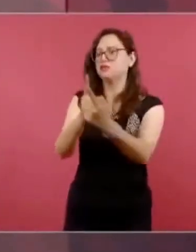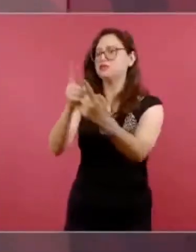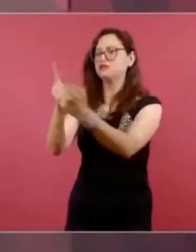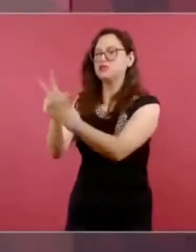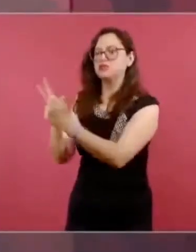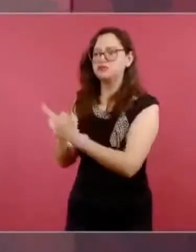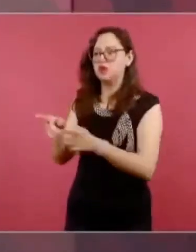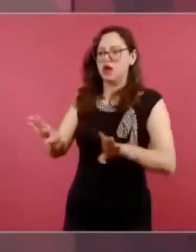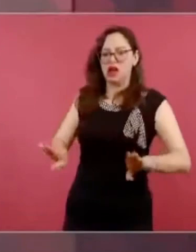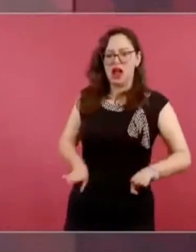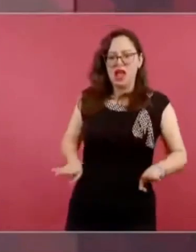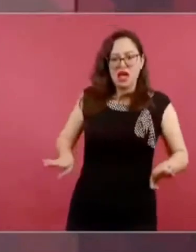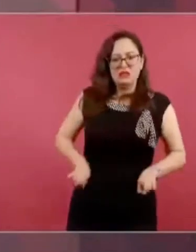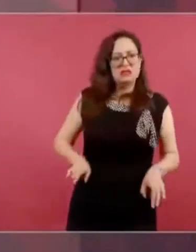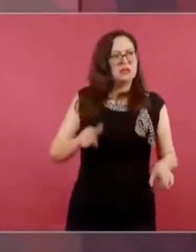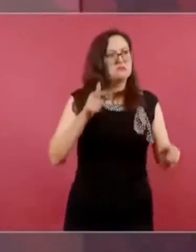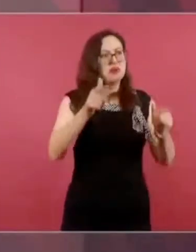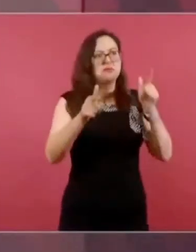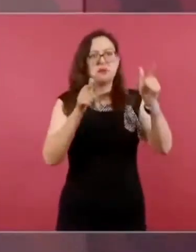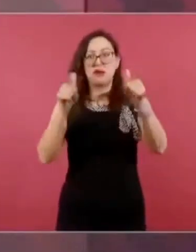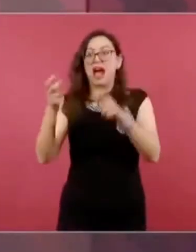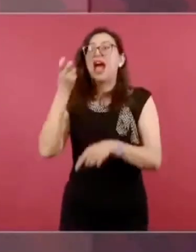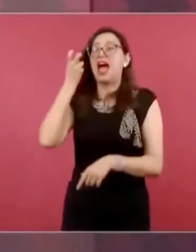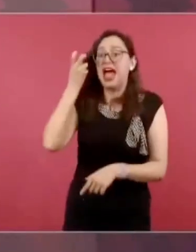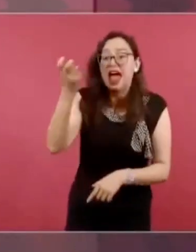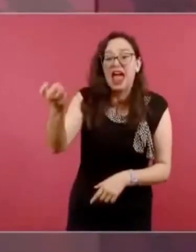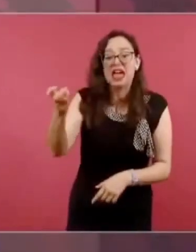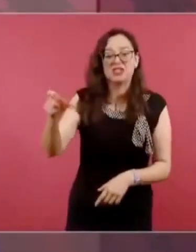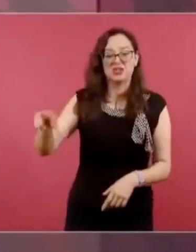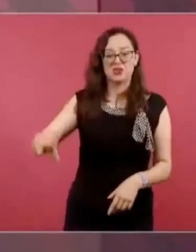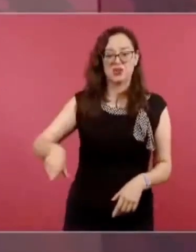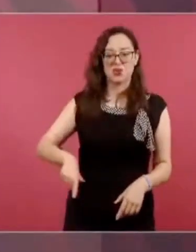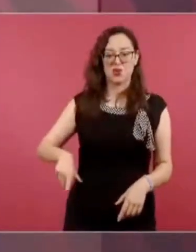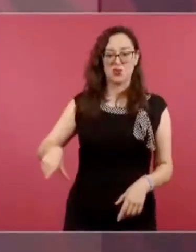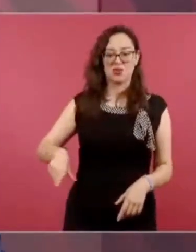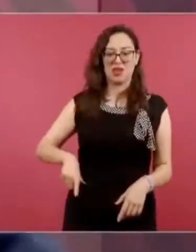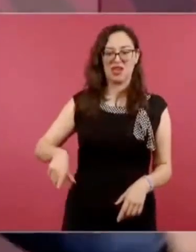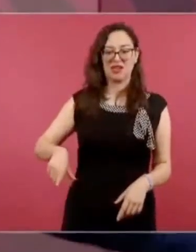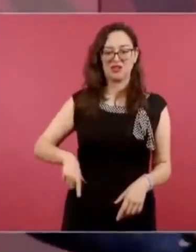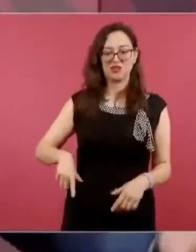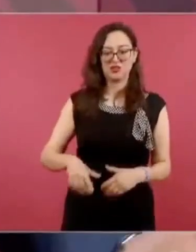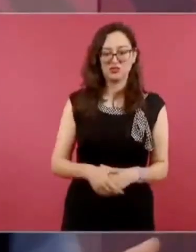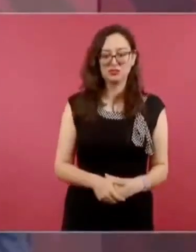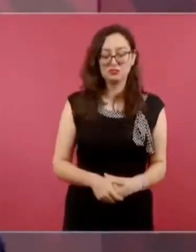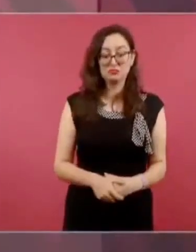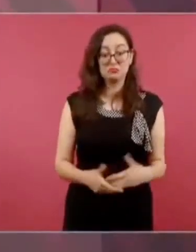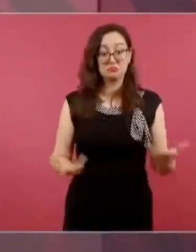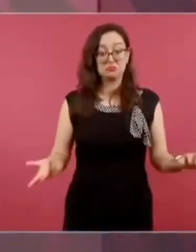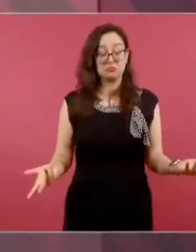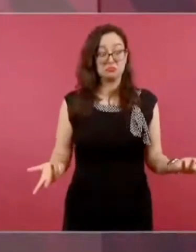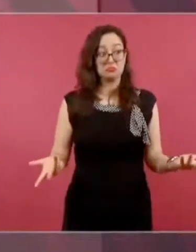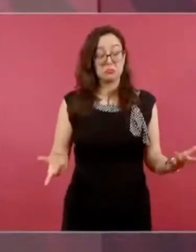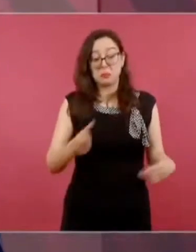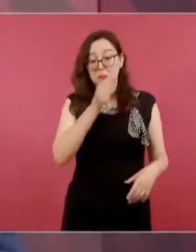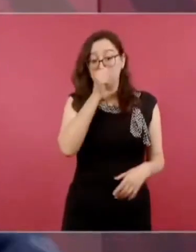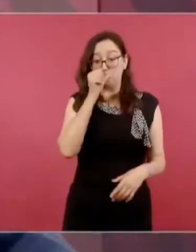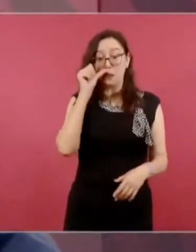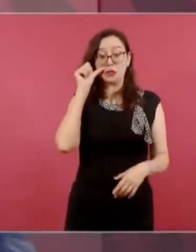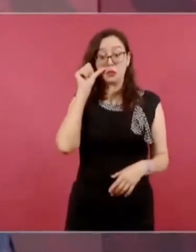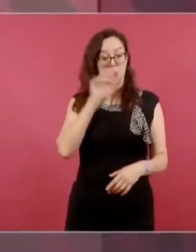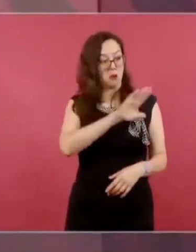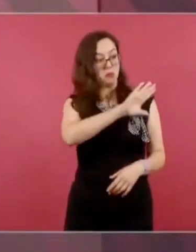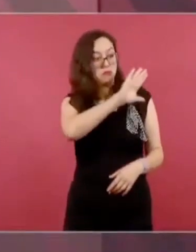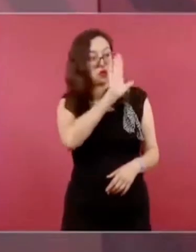¿A poco todavía no gobierna Juárez? Claro que gobierna con su